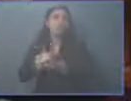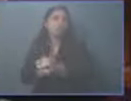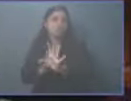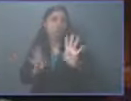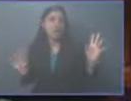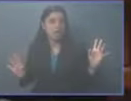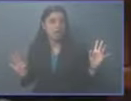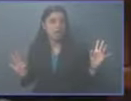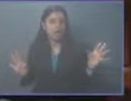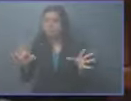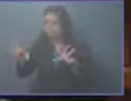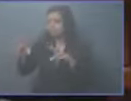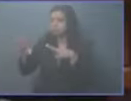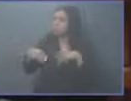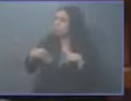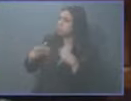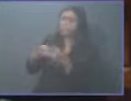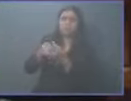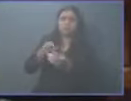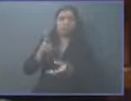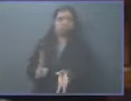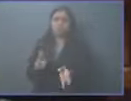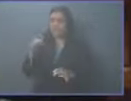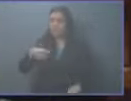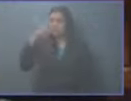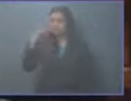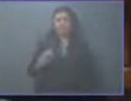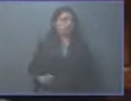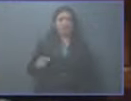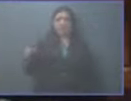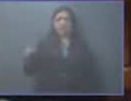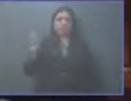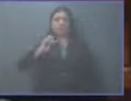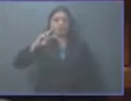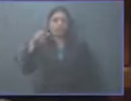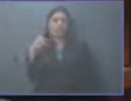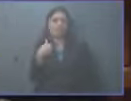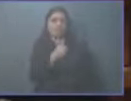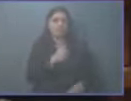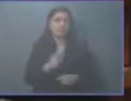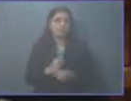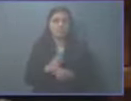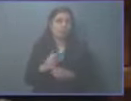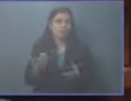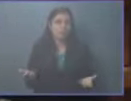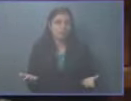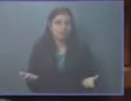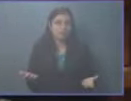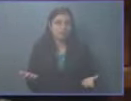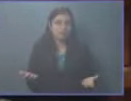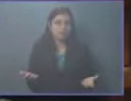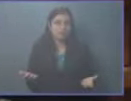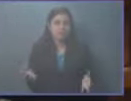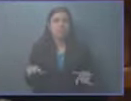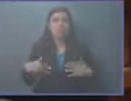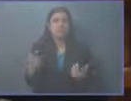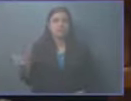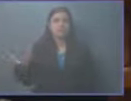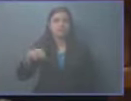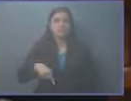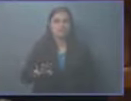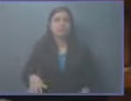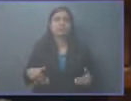había sido aceptada, este día él ya no era viceministro de Seguridad ad honorem. Por